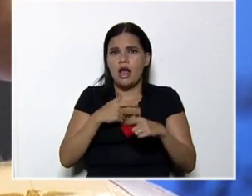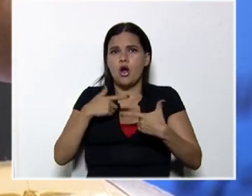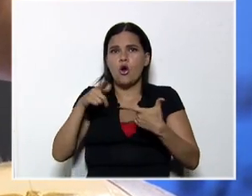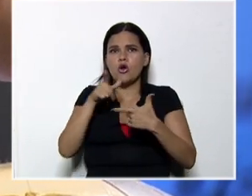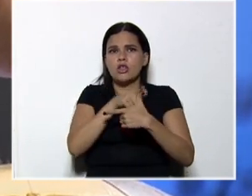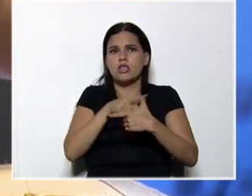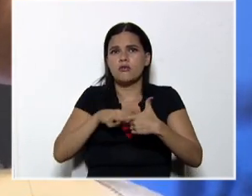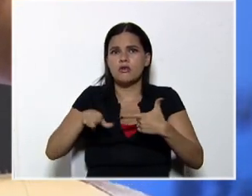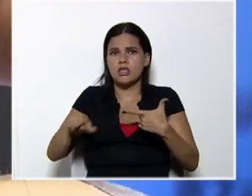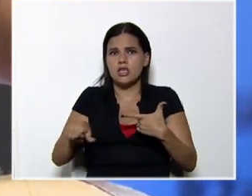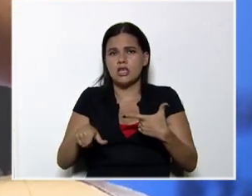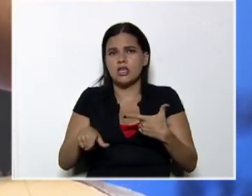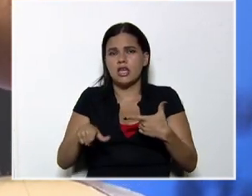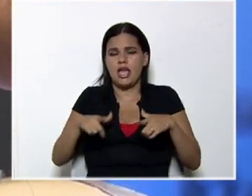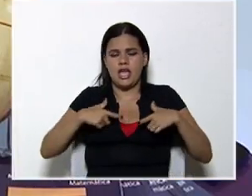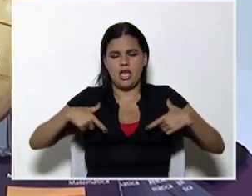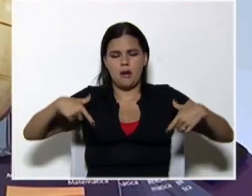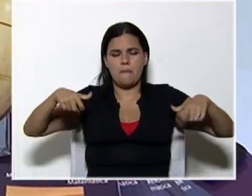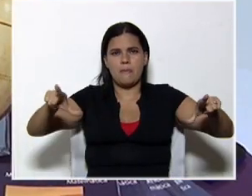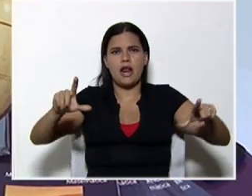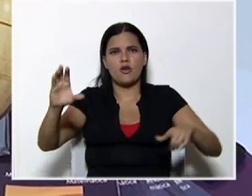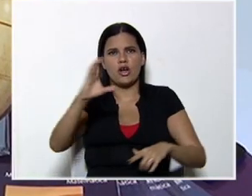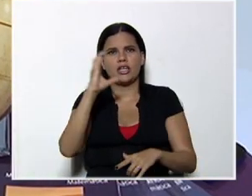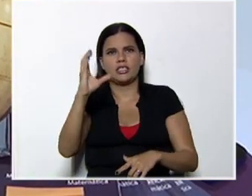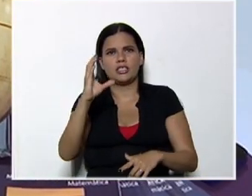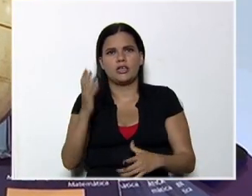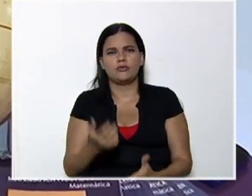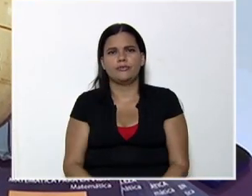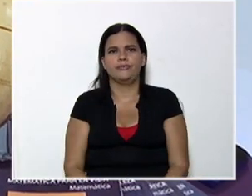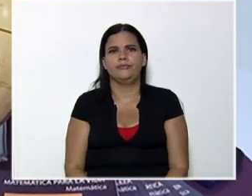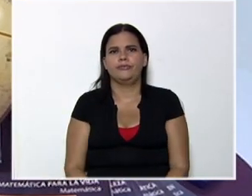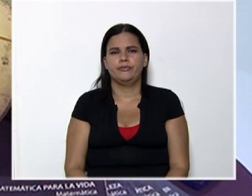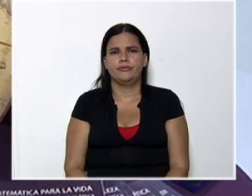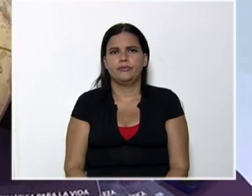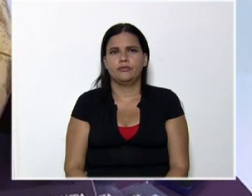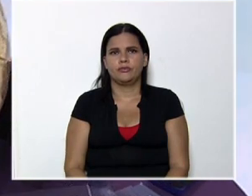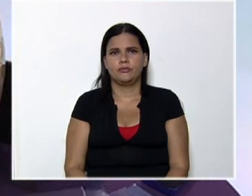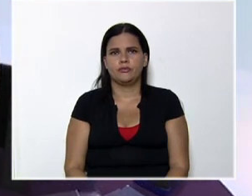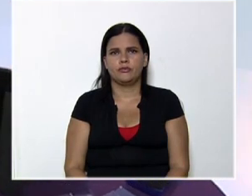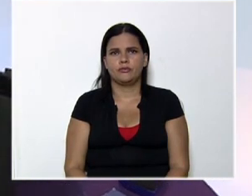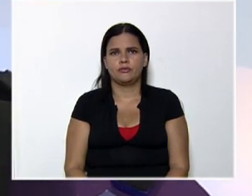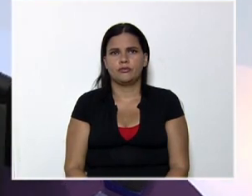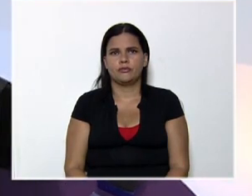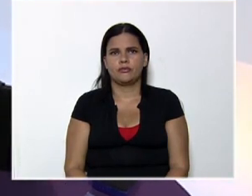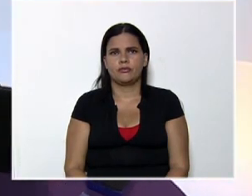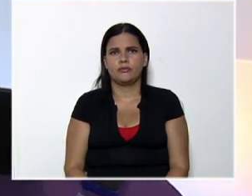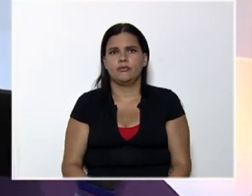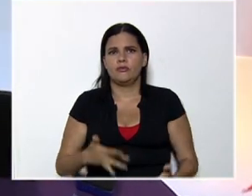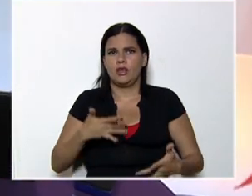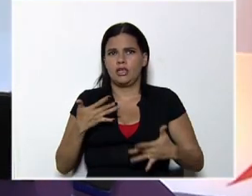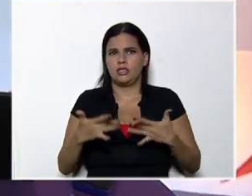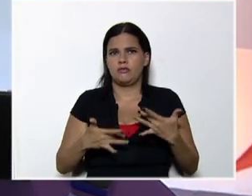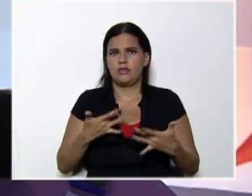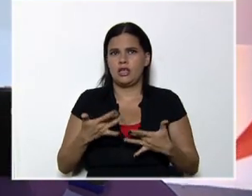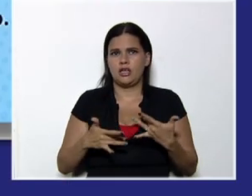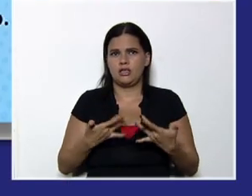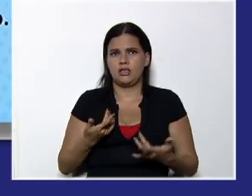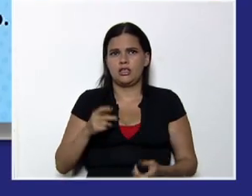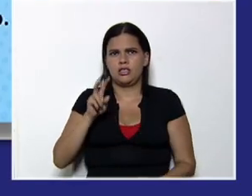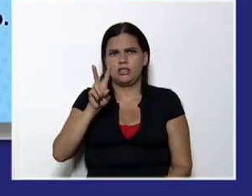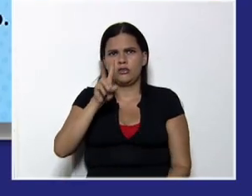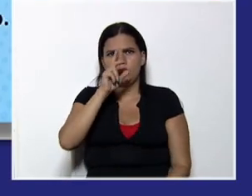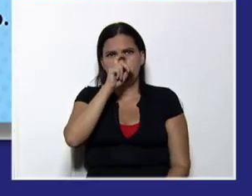en nuestro plano cartesiano. Bien, vamos ahora con las actividades de segundo